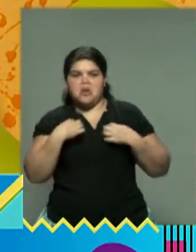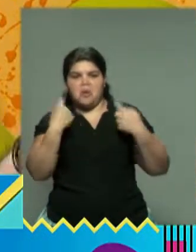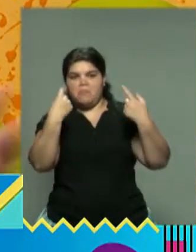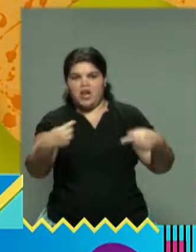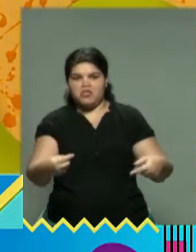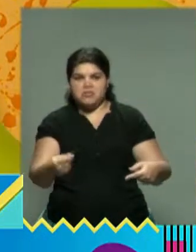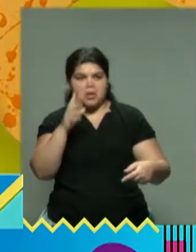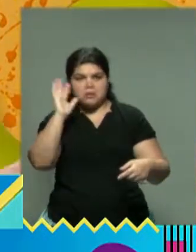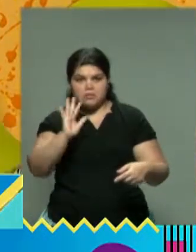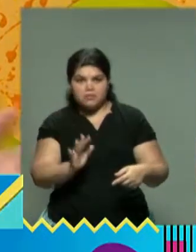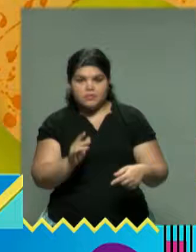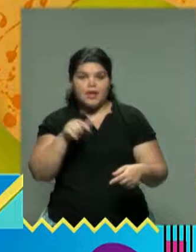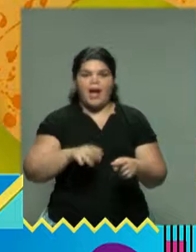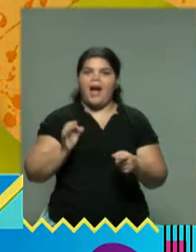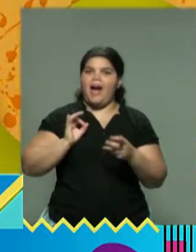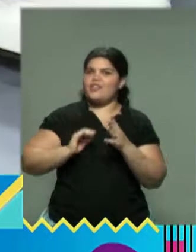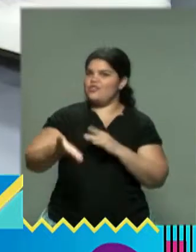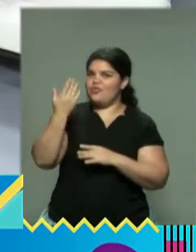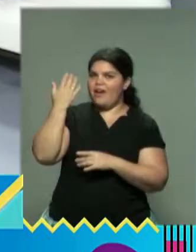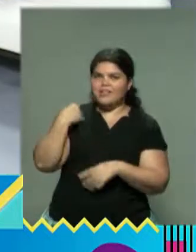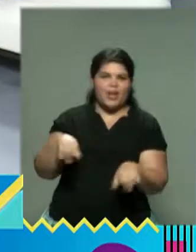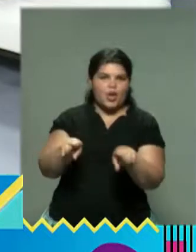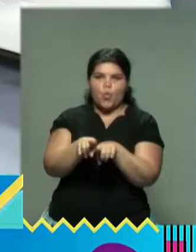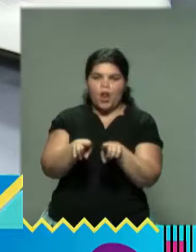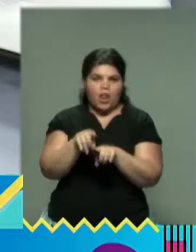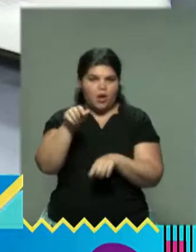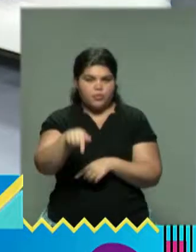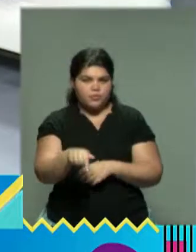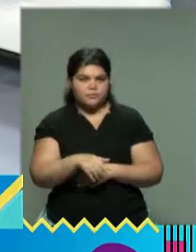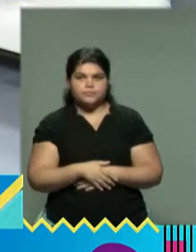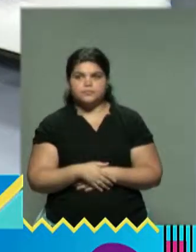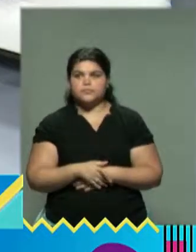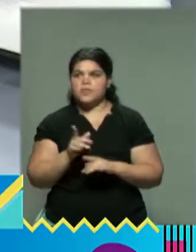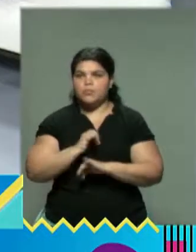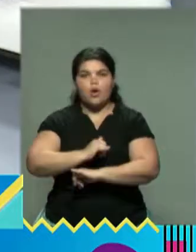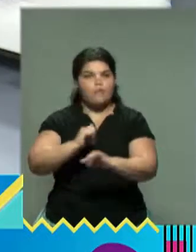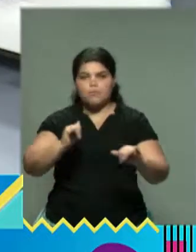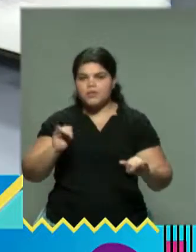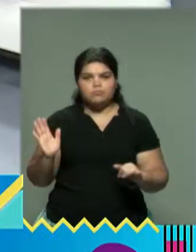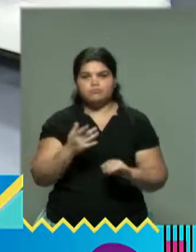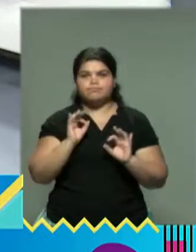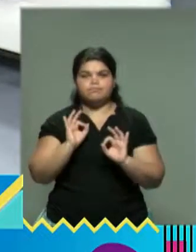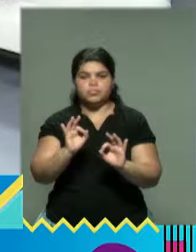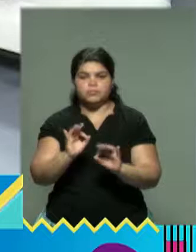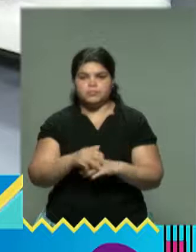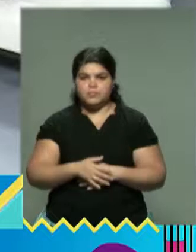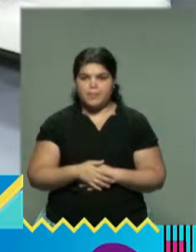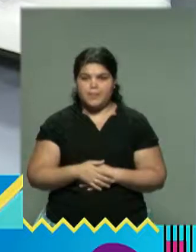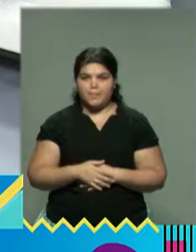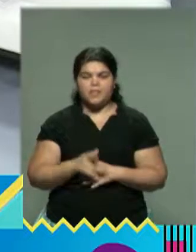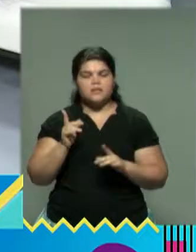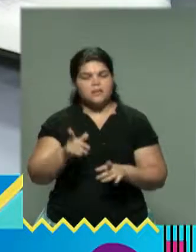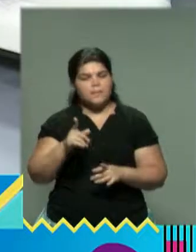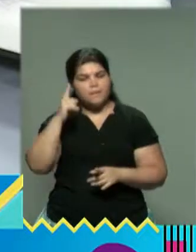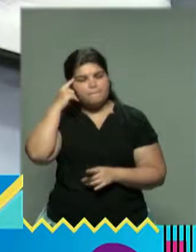encontraría como hace un montón de años atrás, como él decía. Con otros peligros. Exactamente. La información es toda, en definitiva. Exacto. Claro. Sí, y imagino que